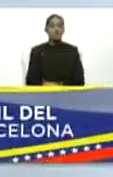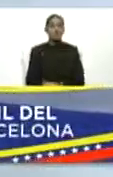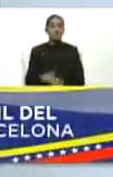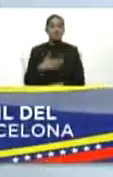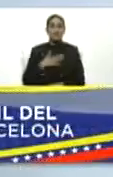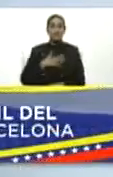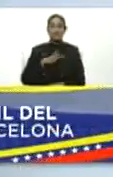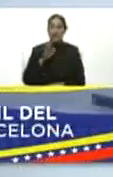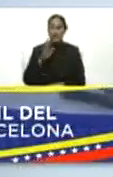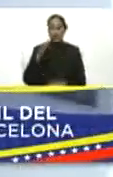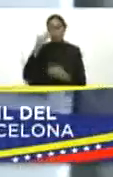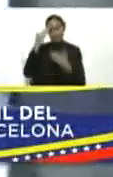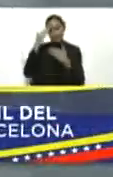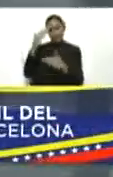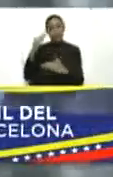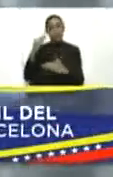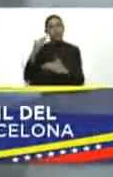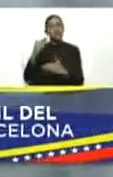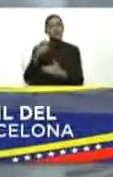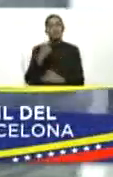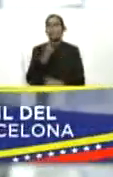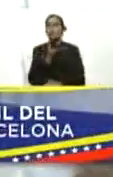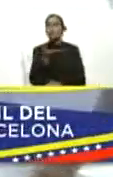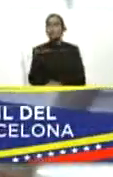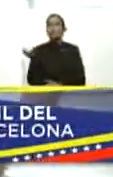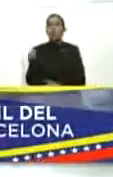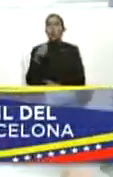la salude, sigue hablando. Multifacético. ¿Cómo están ustedes?